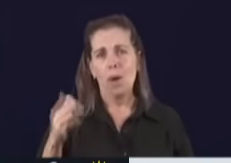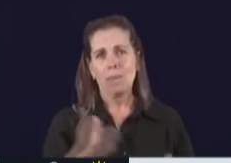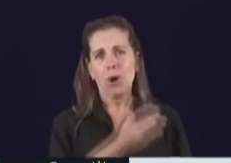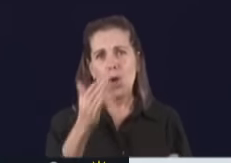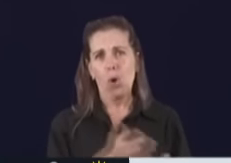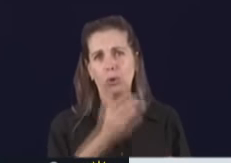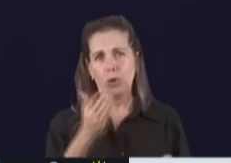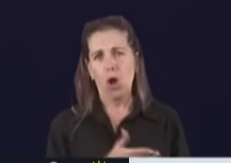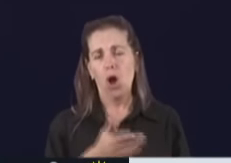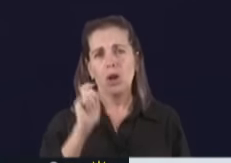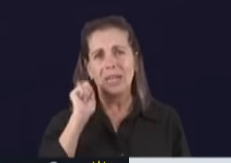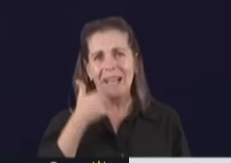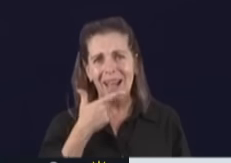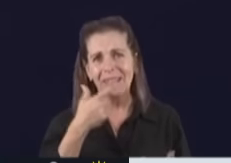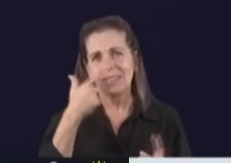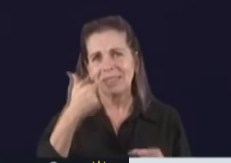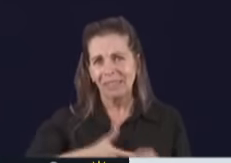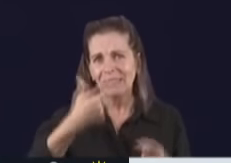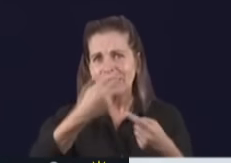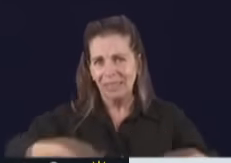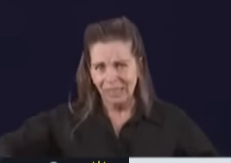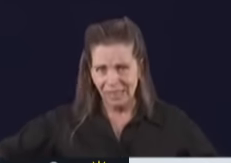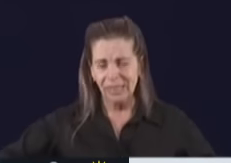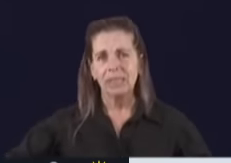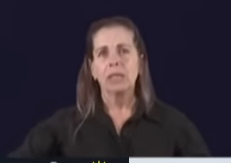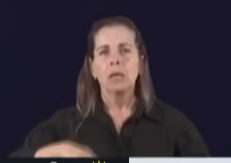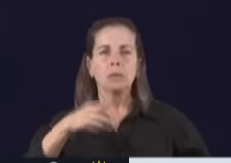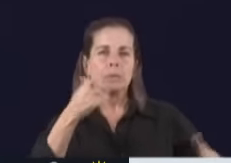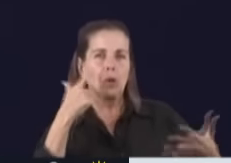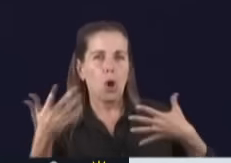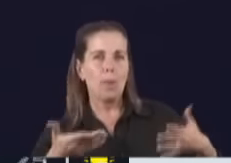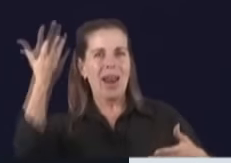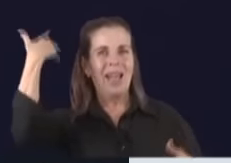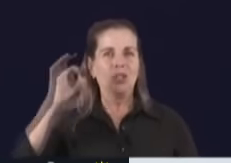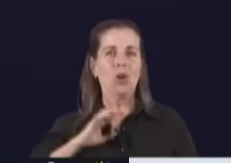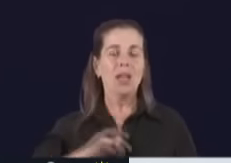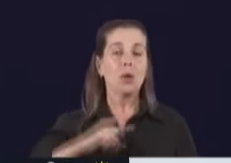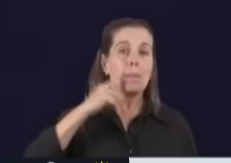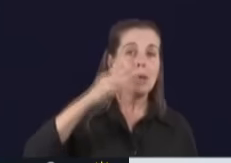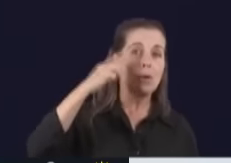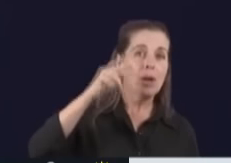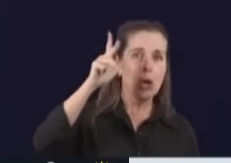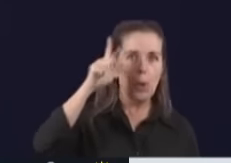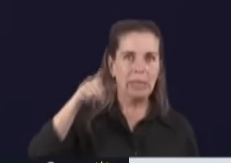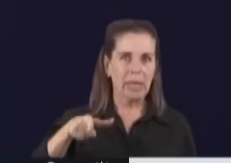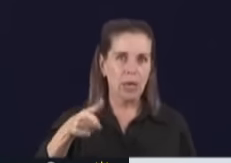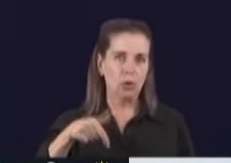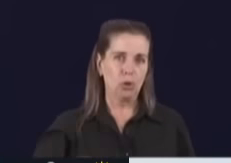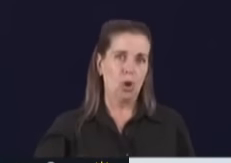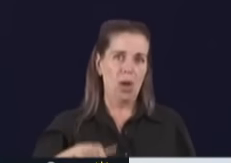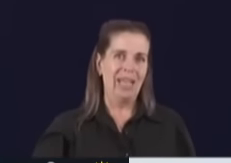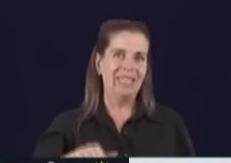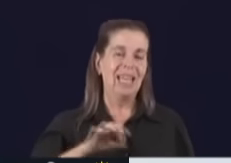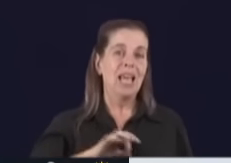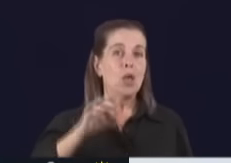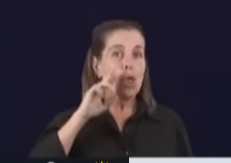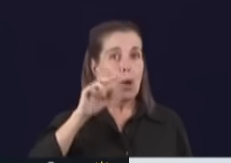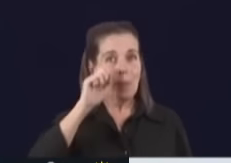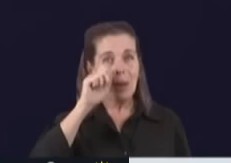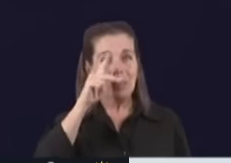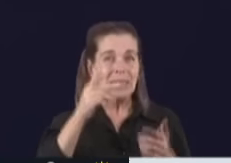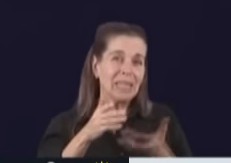superávit energético más alto desde 1998 y el nivel de exportaciones mineras más alto